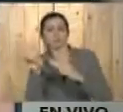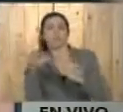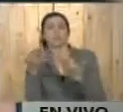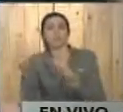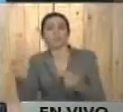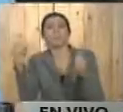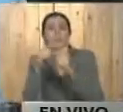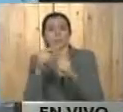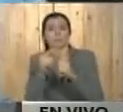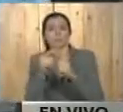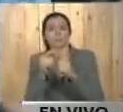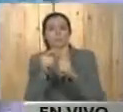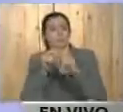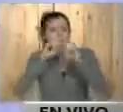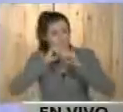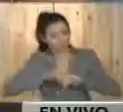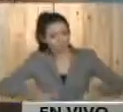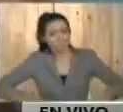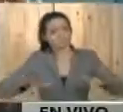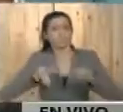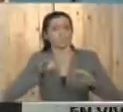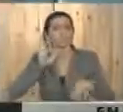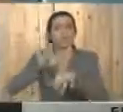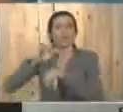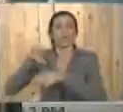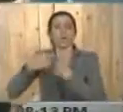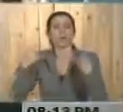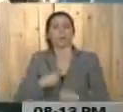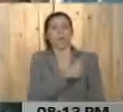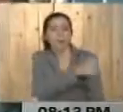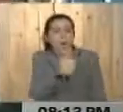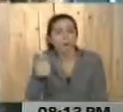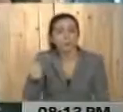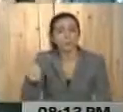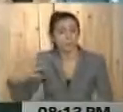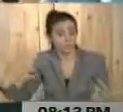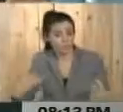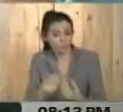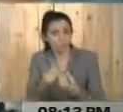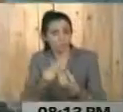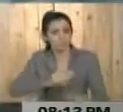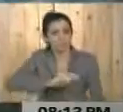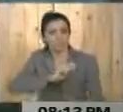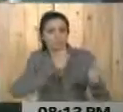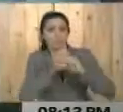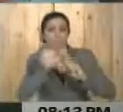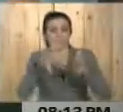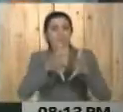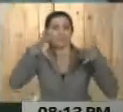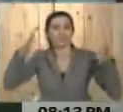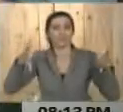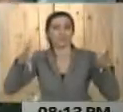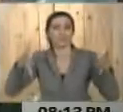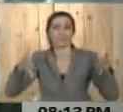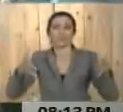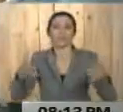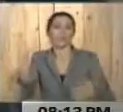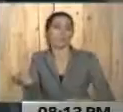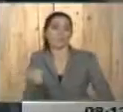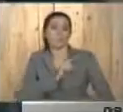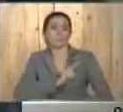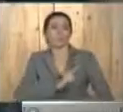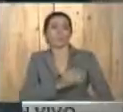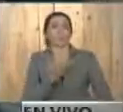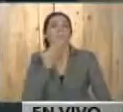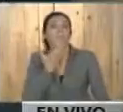mensaje llegar al corazón de cada uno. Para que juntos construyamos la patria grande que nos pidió construir nuestro